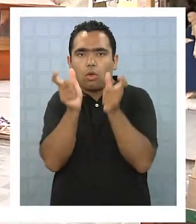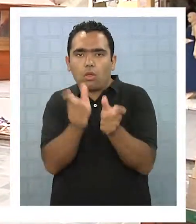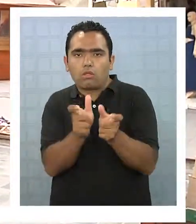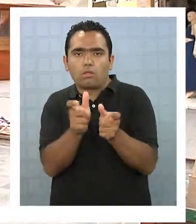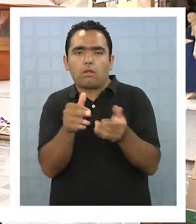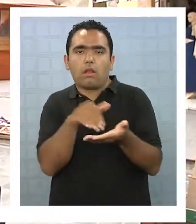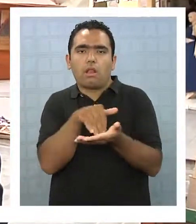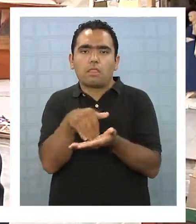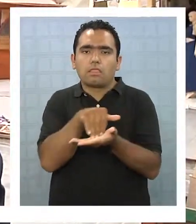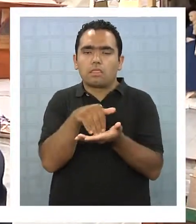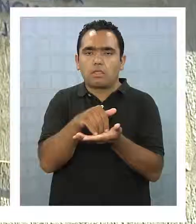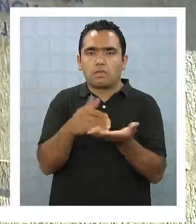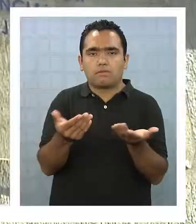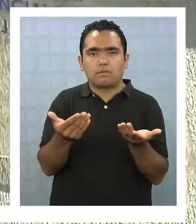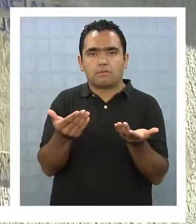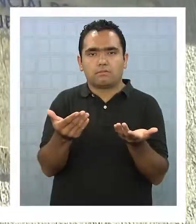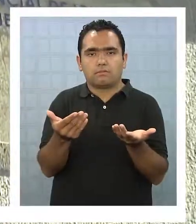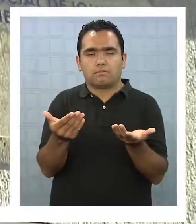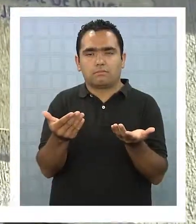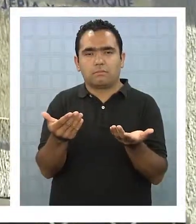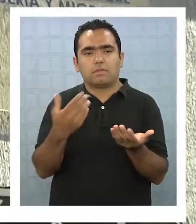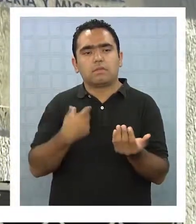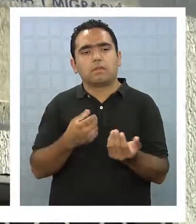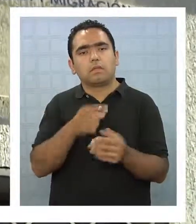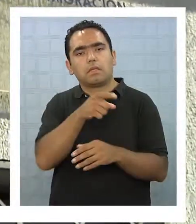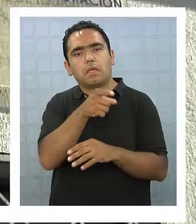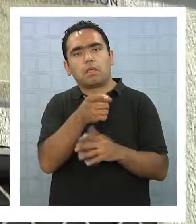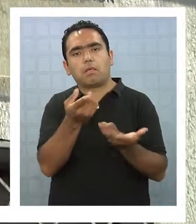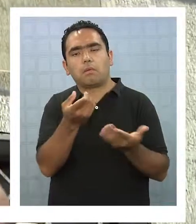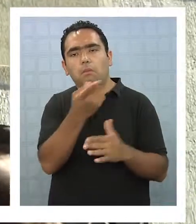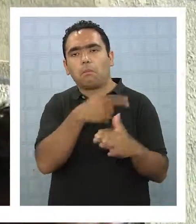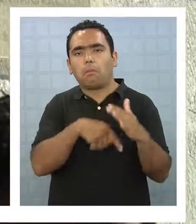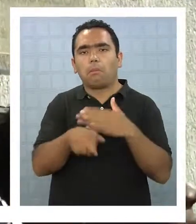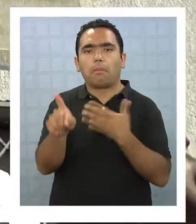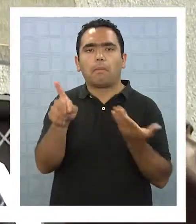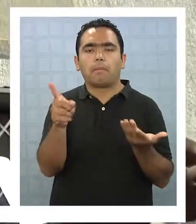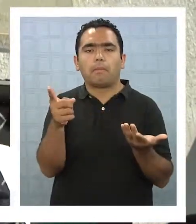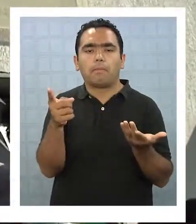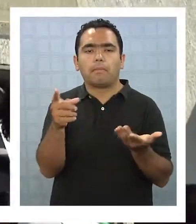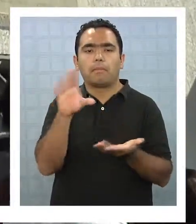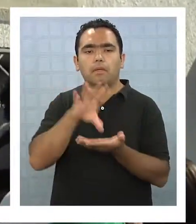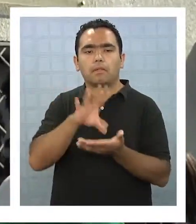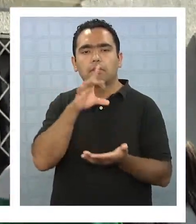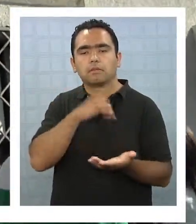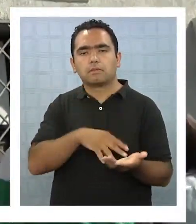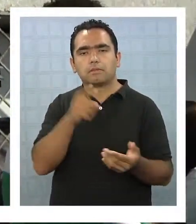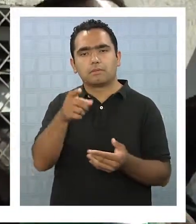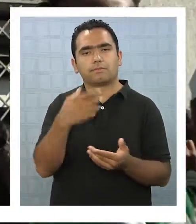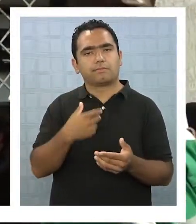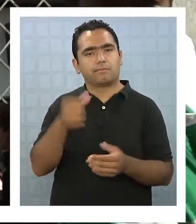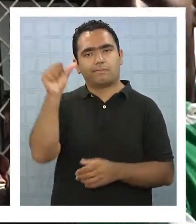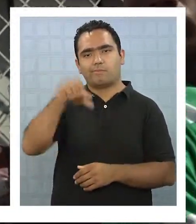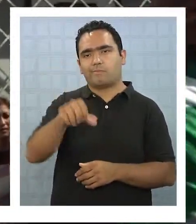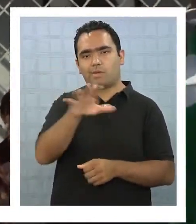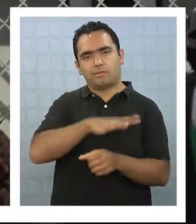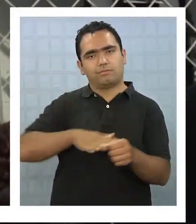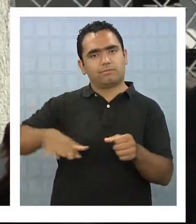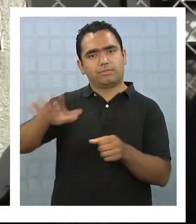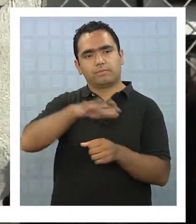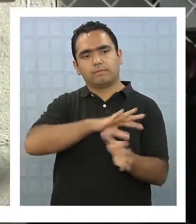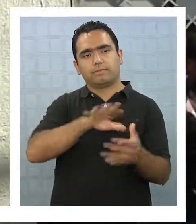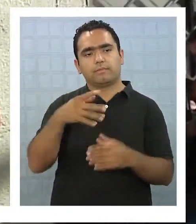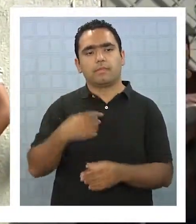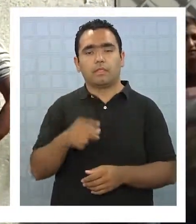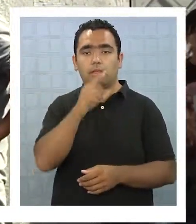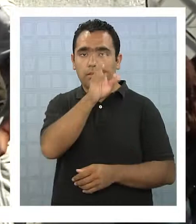son débiles, son vulnerables y finalmente terminan por ingresar al país y están dando un pésimo espectáculo. En base a